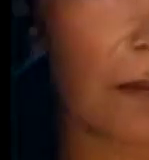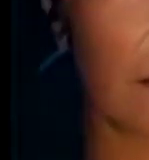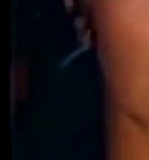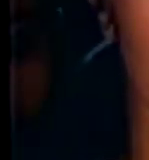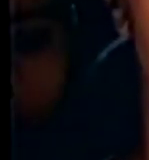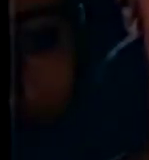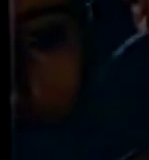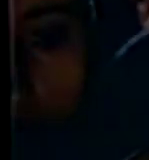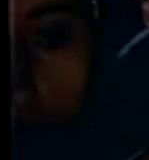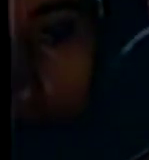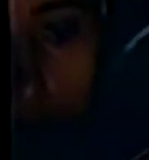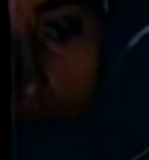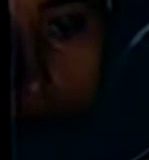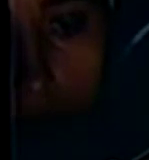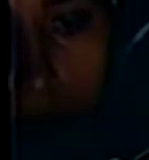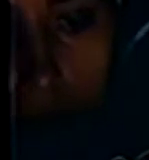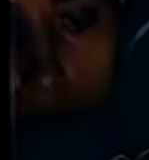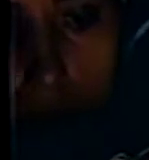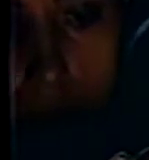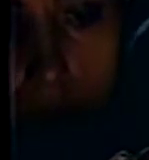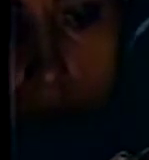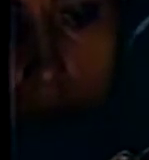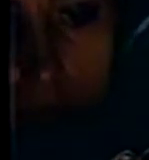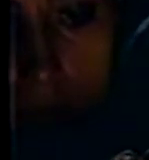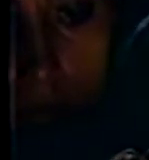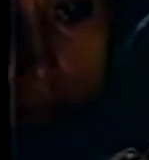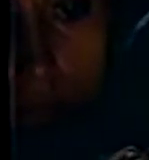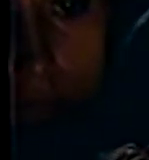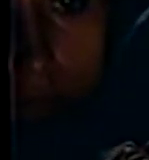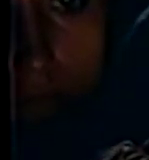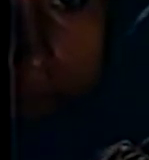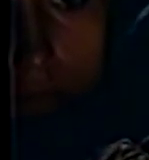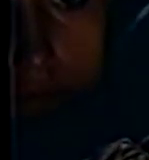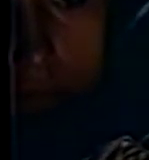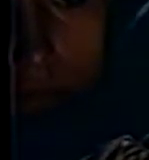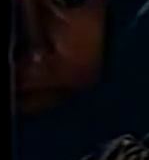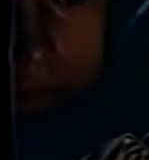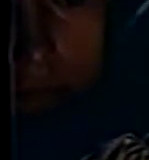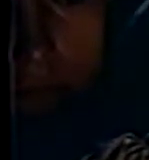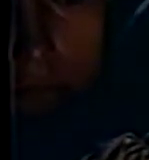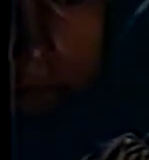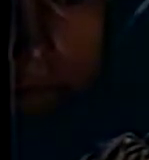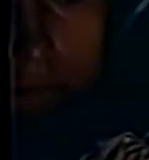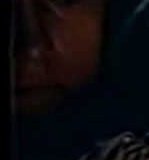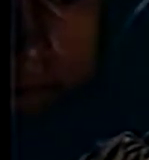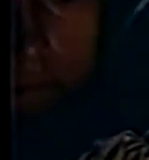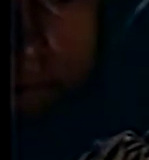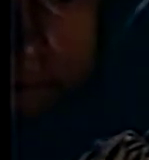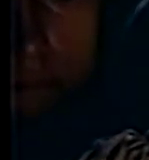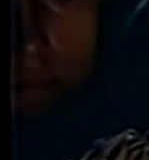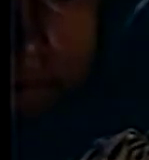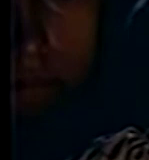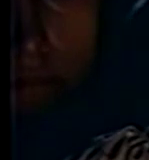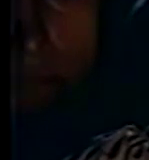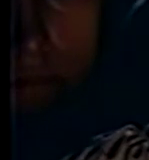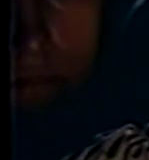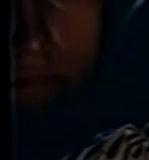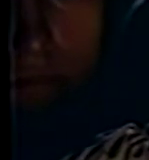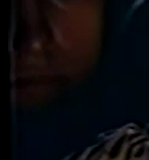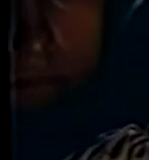las 5 de la tarde. Y un muslo con una asta desolada a las 5 de la